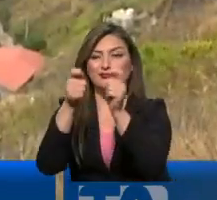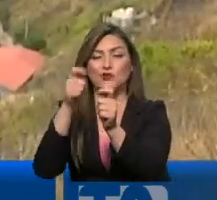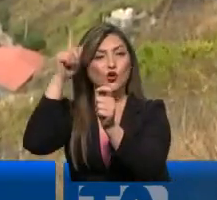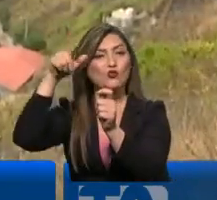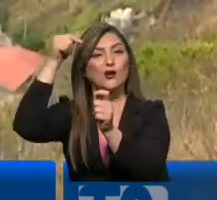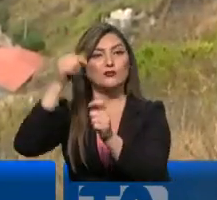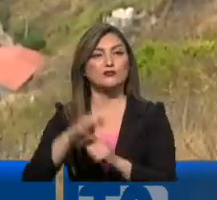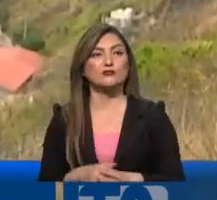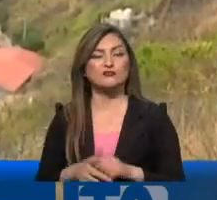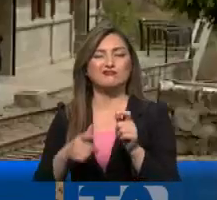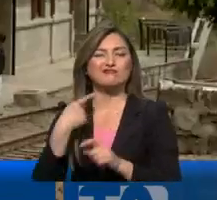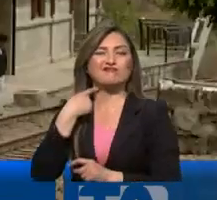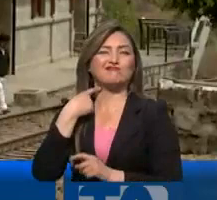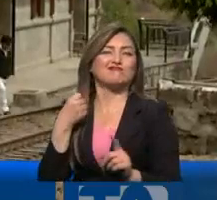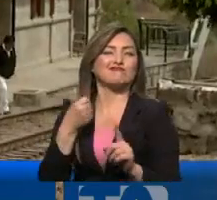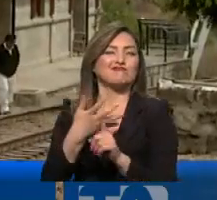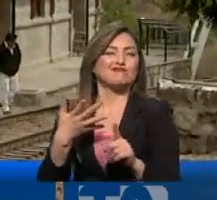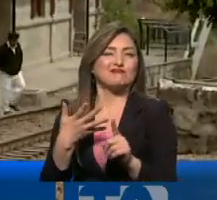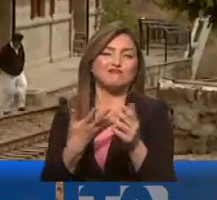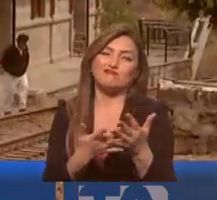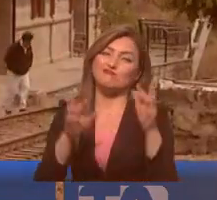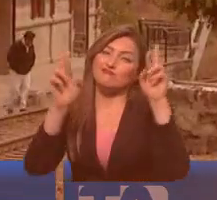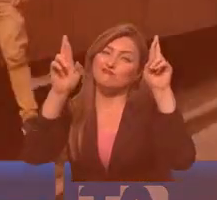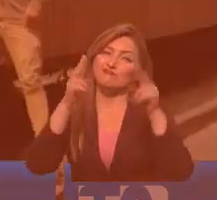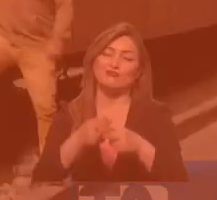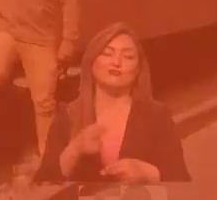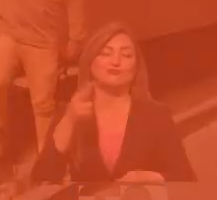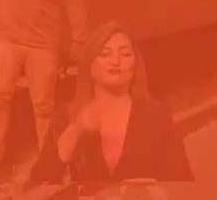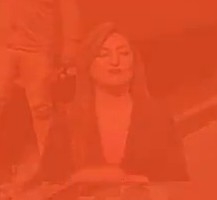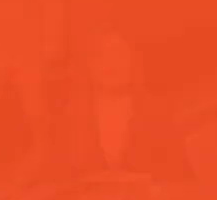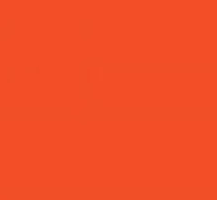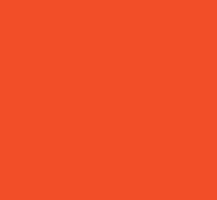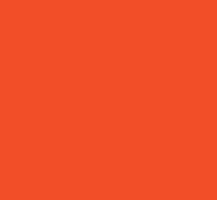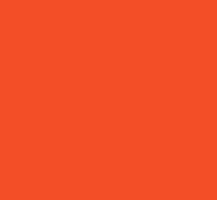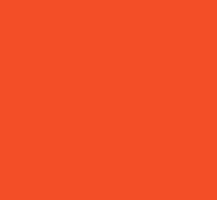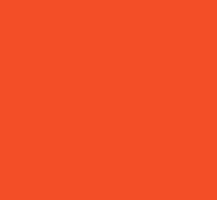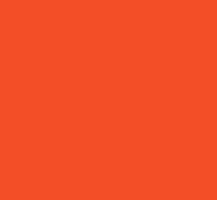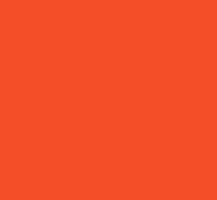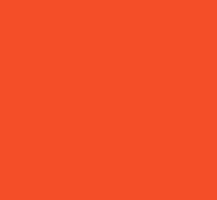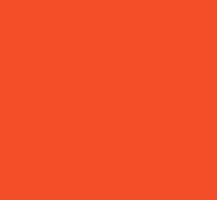afectados por la paralización del tren esperan que esto sea pronto. Luis Alfredo Zúñiga.